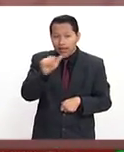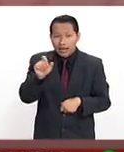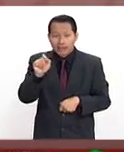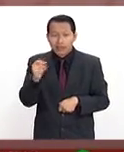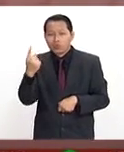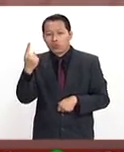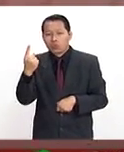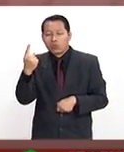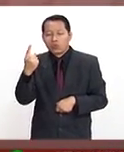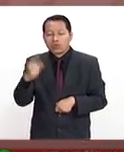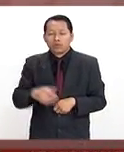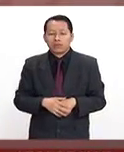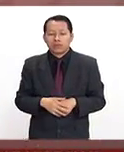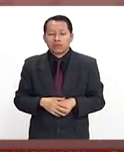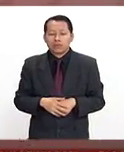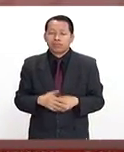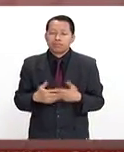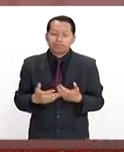21.